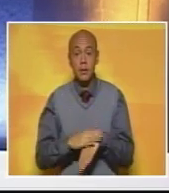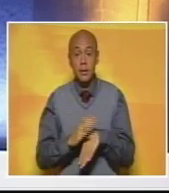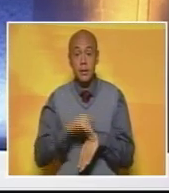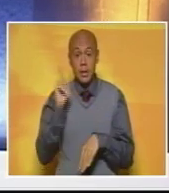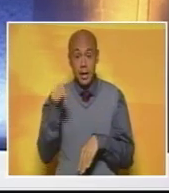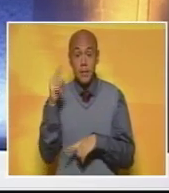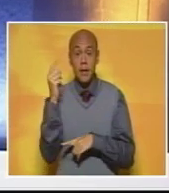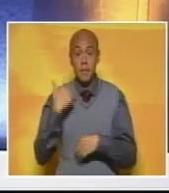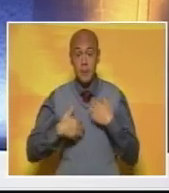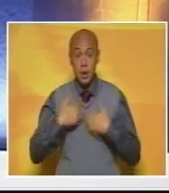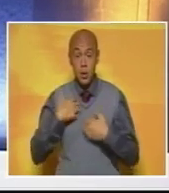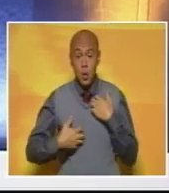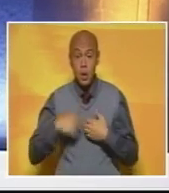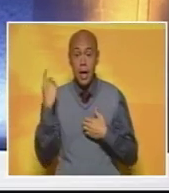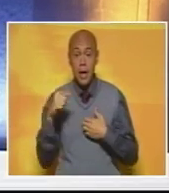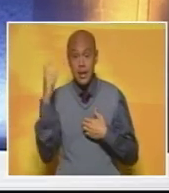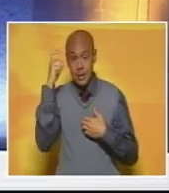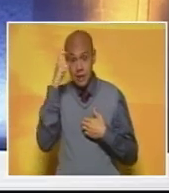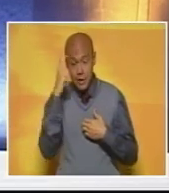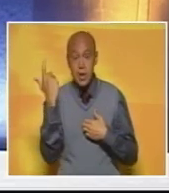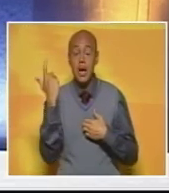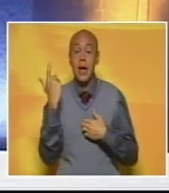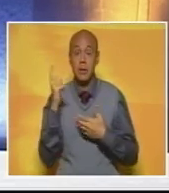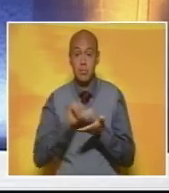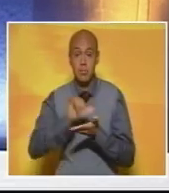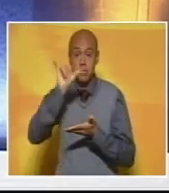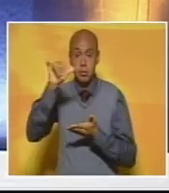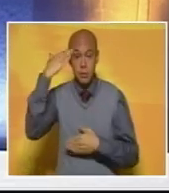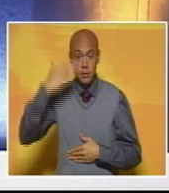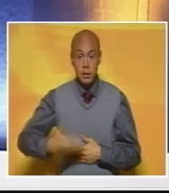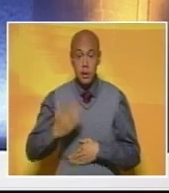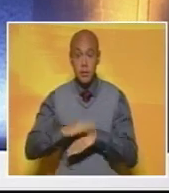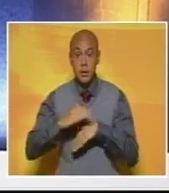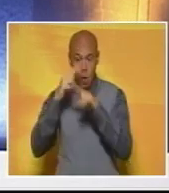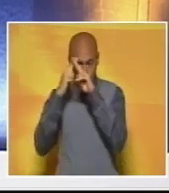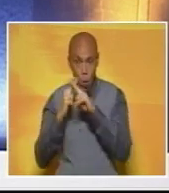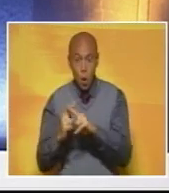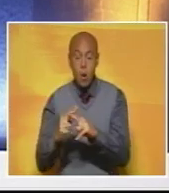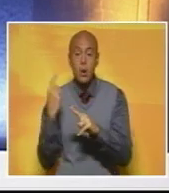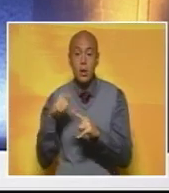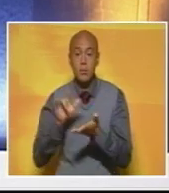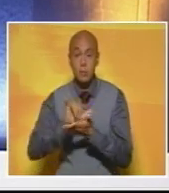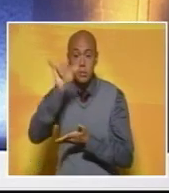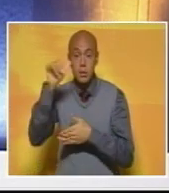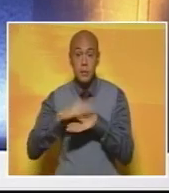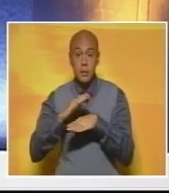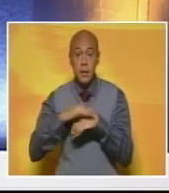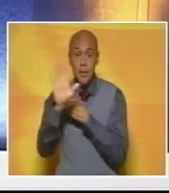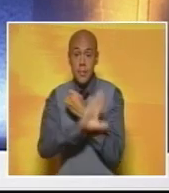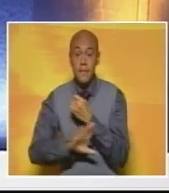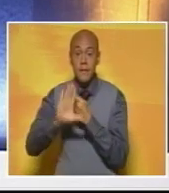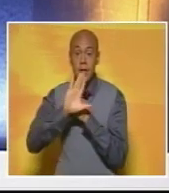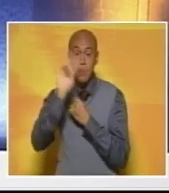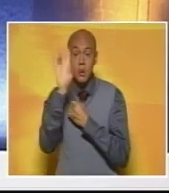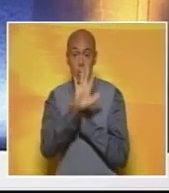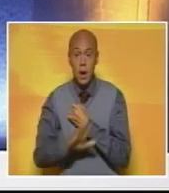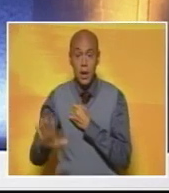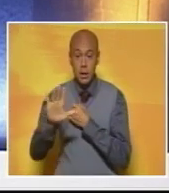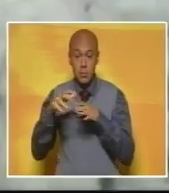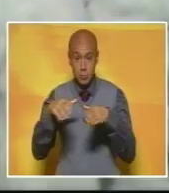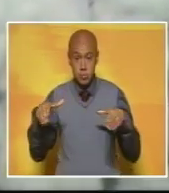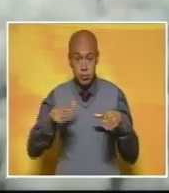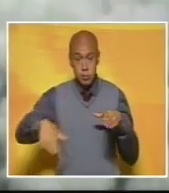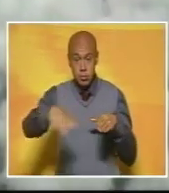este miércoles el Día de la Aviación Militar con el fin de reconocer la labor que desempeña esta institución para garantizar la defensa del territorio nacional.